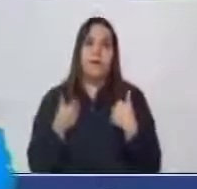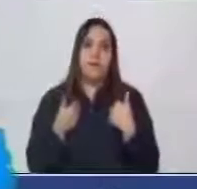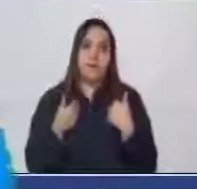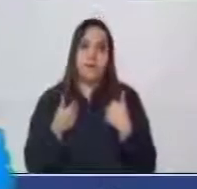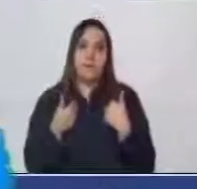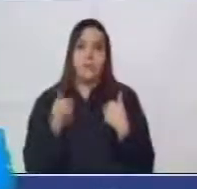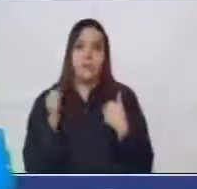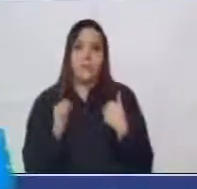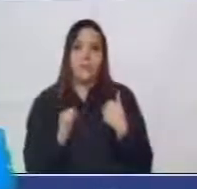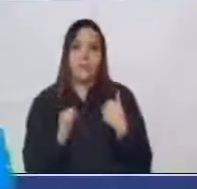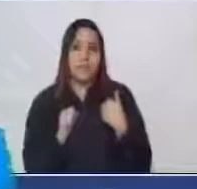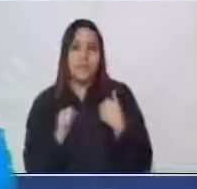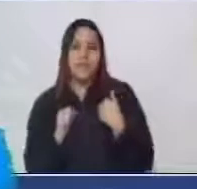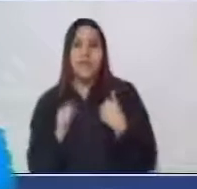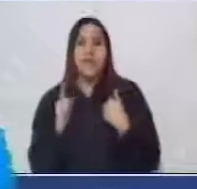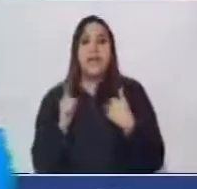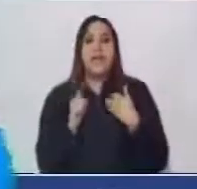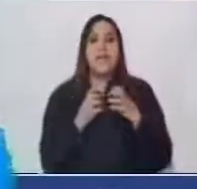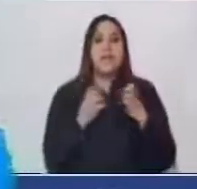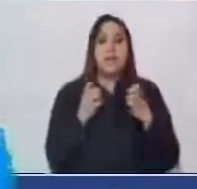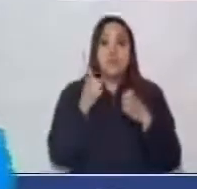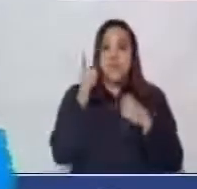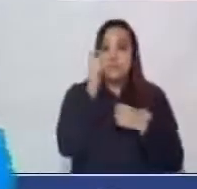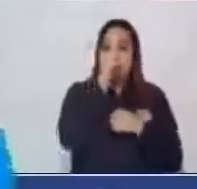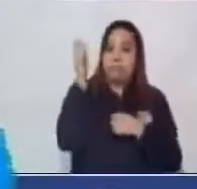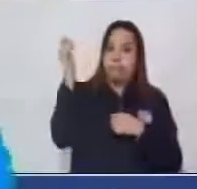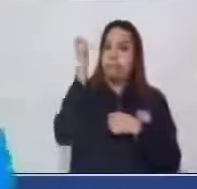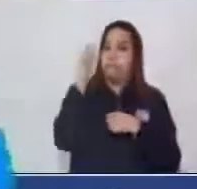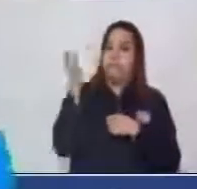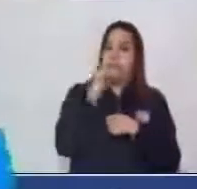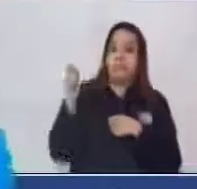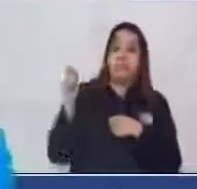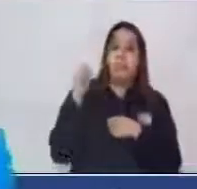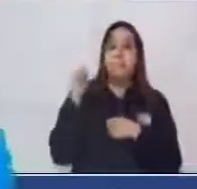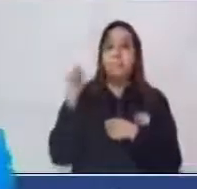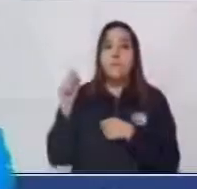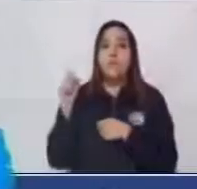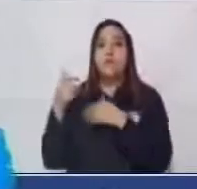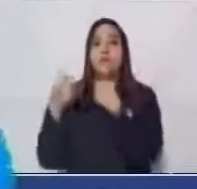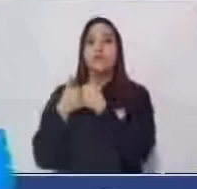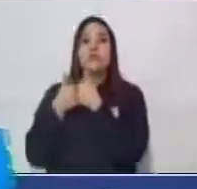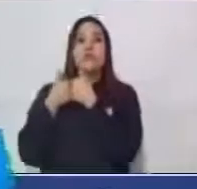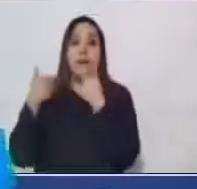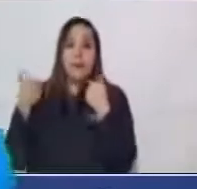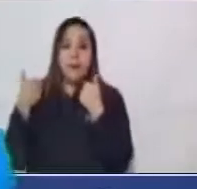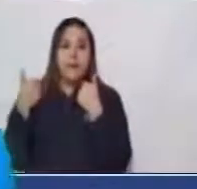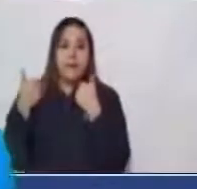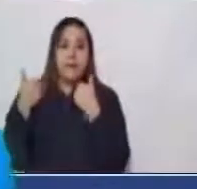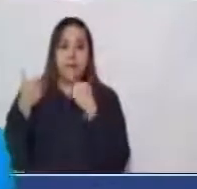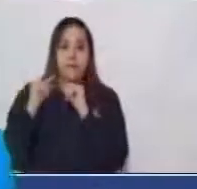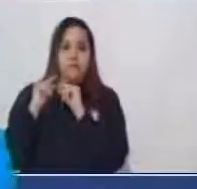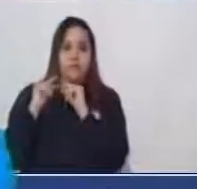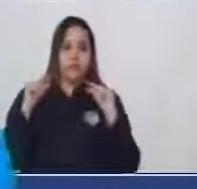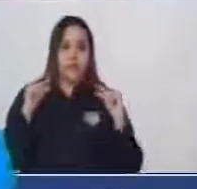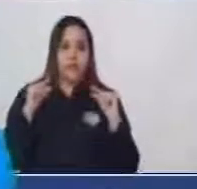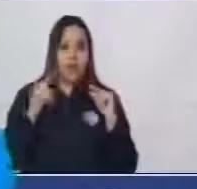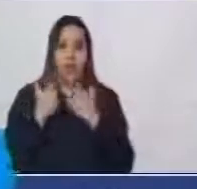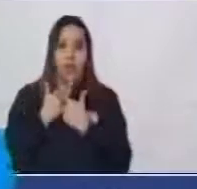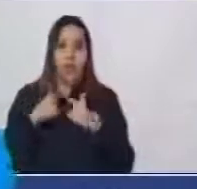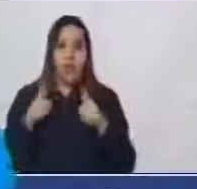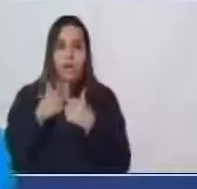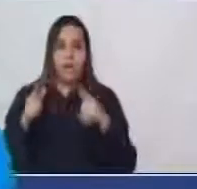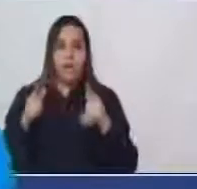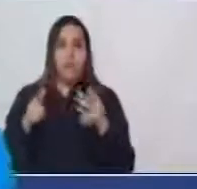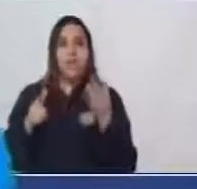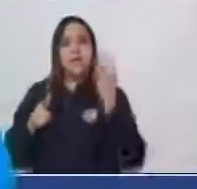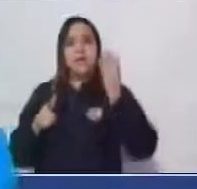pero este nos indica un punto y aparte. Hay un espacio acá para desarrollar la siguiente idea entonces este párrafo